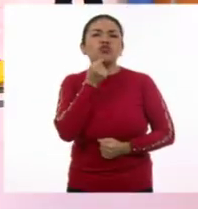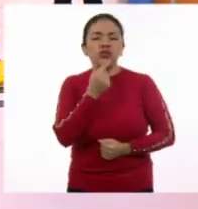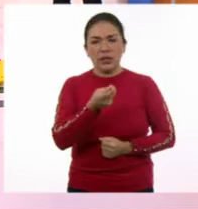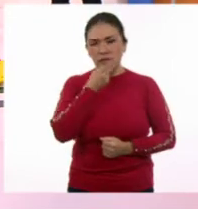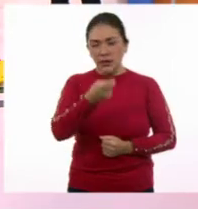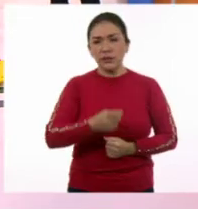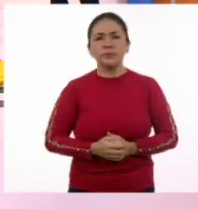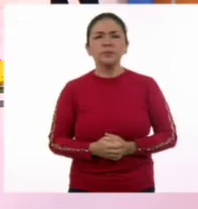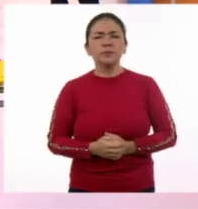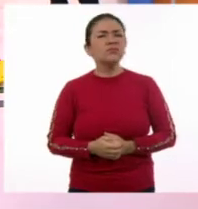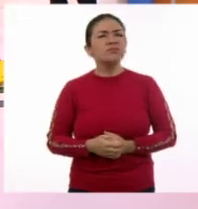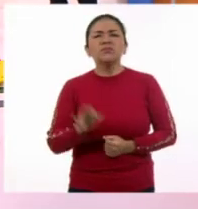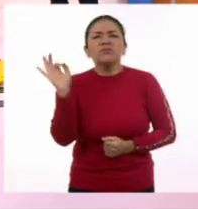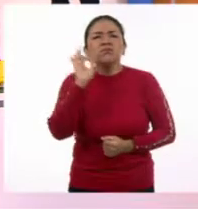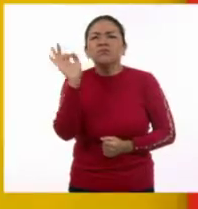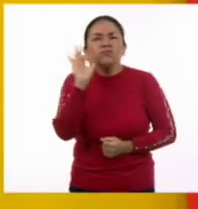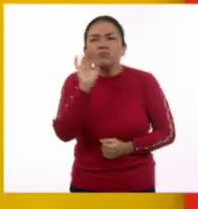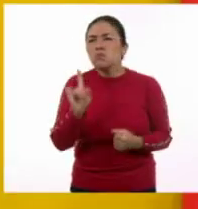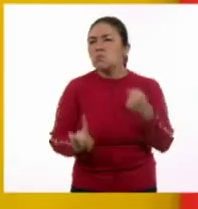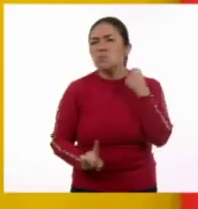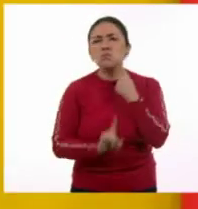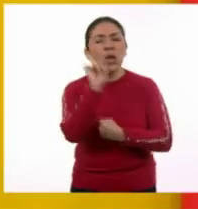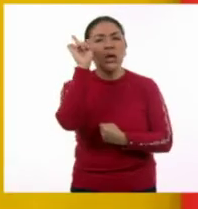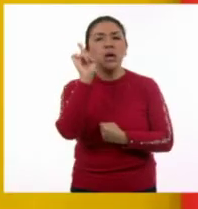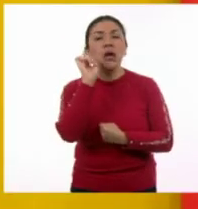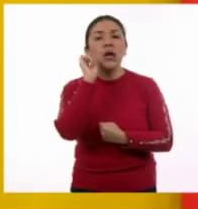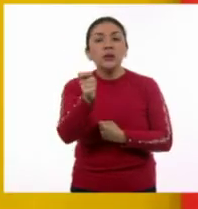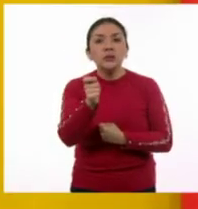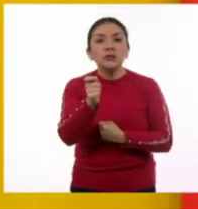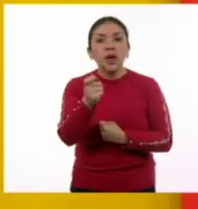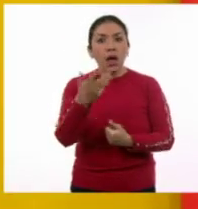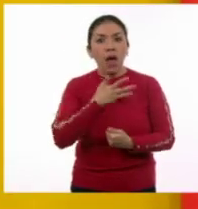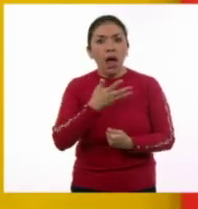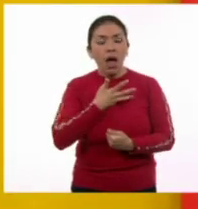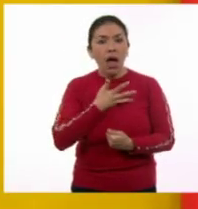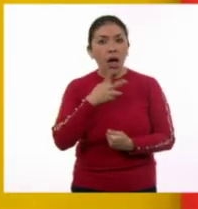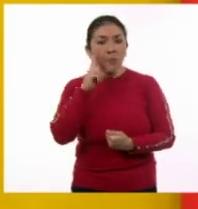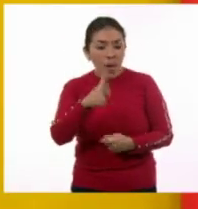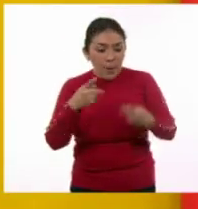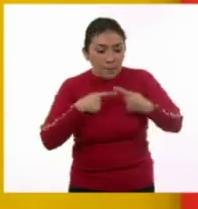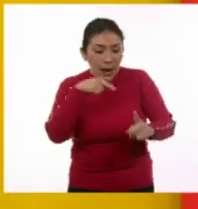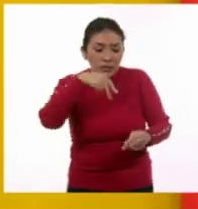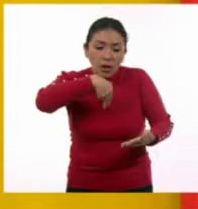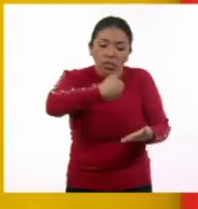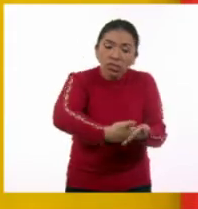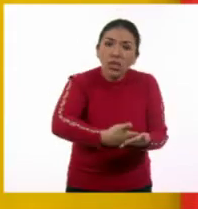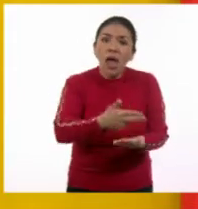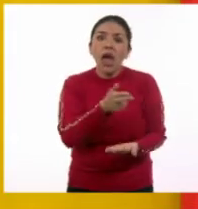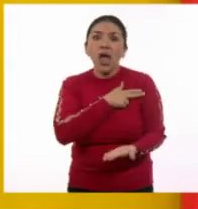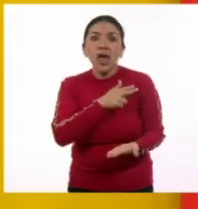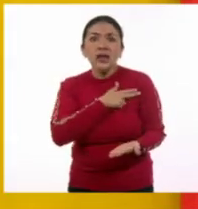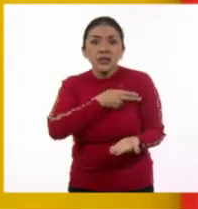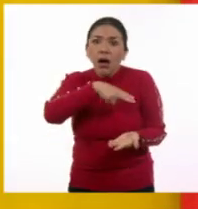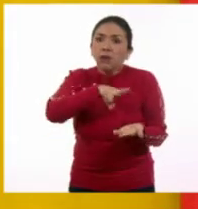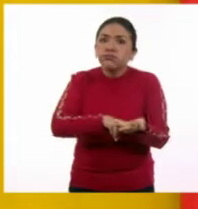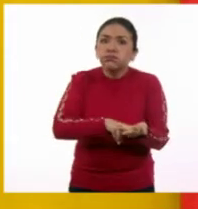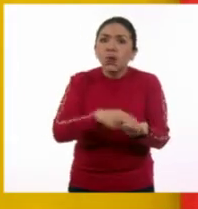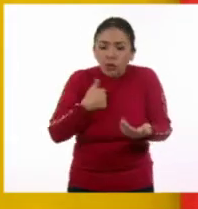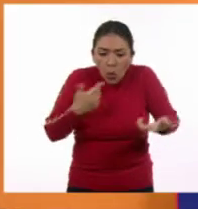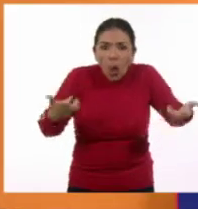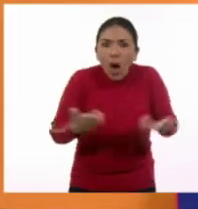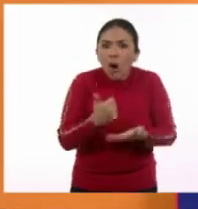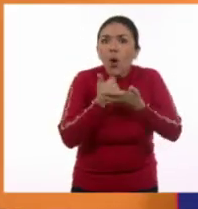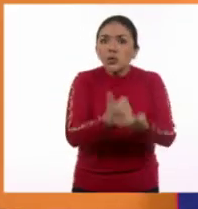dice qué podemos hacer en caso de estar ante un lesionado ante una persona lesionada